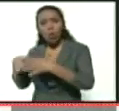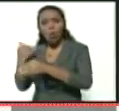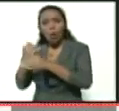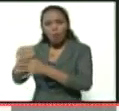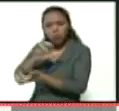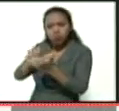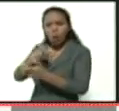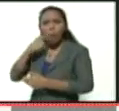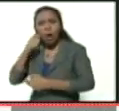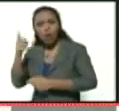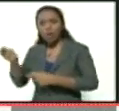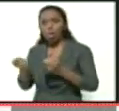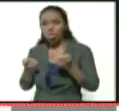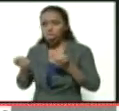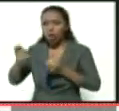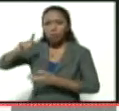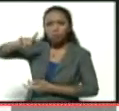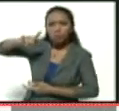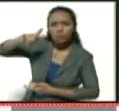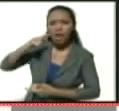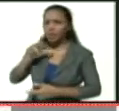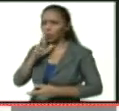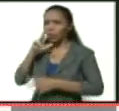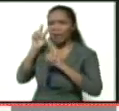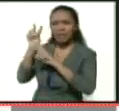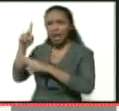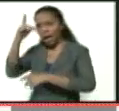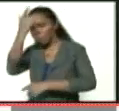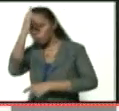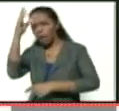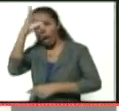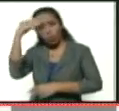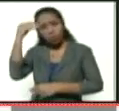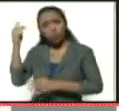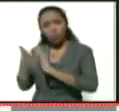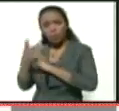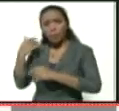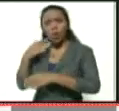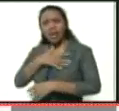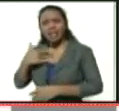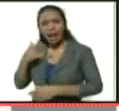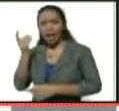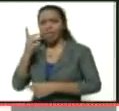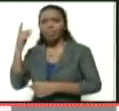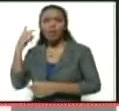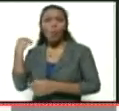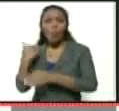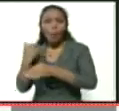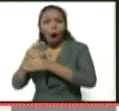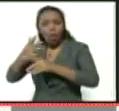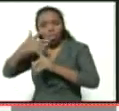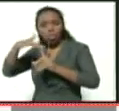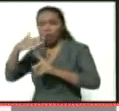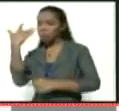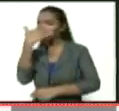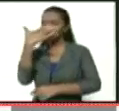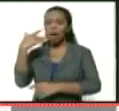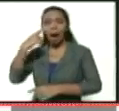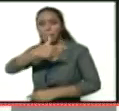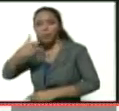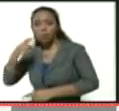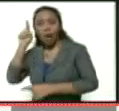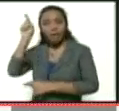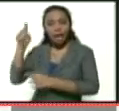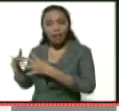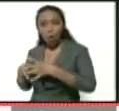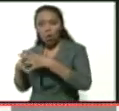una manipulación horrorosa, miserable de Donald Trump para tratar de desviar la atención. No lo logró. Todas las preguntas, como 15